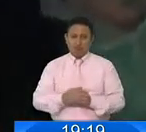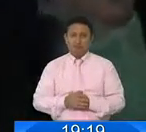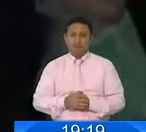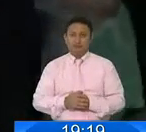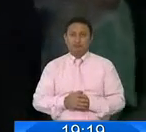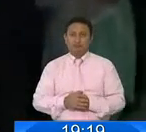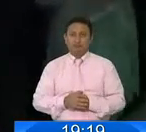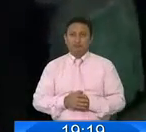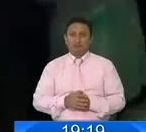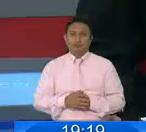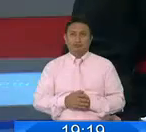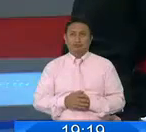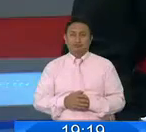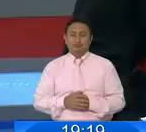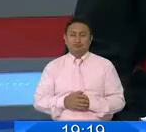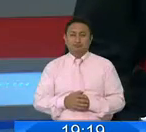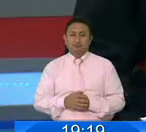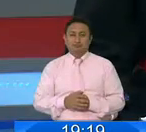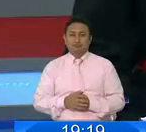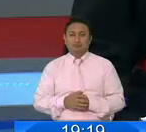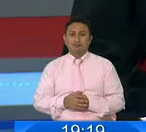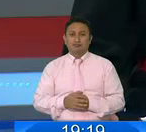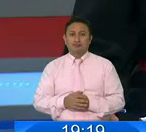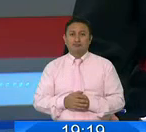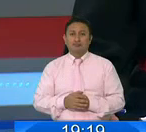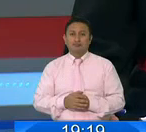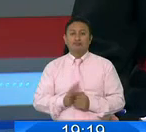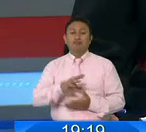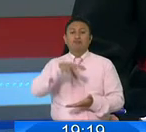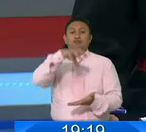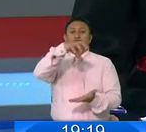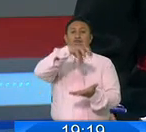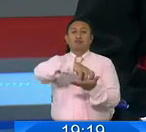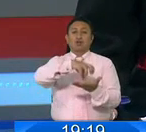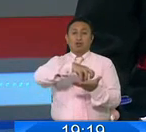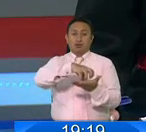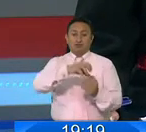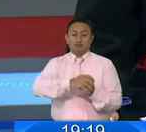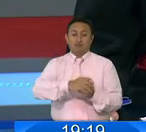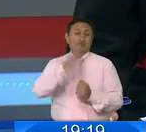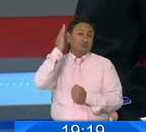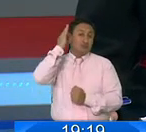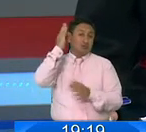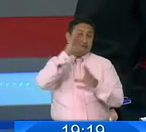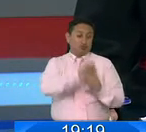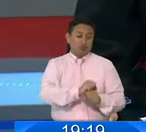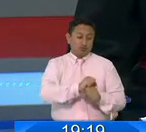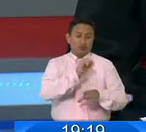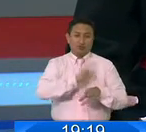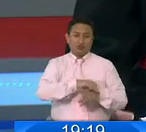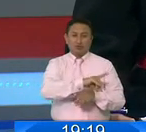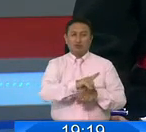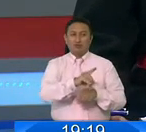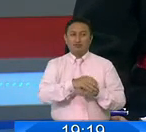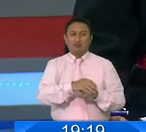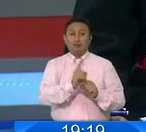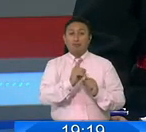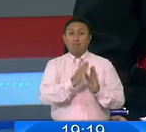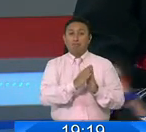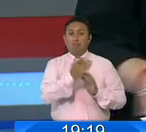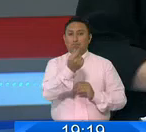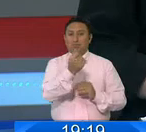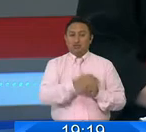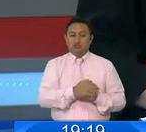o de camacho en el centro del cantón cayambe fue detenido una mujer por el delito de extorsión en audiencia de flagrancia